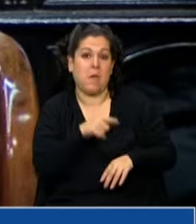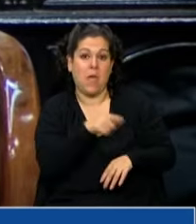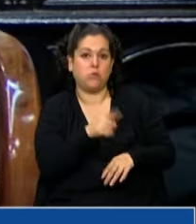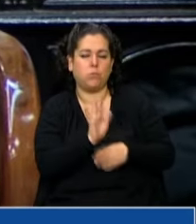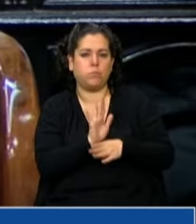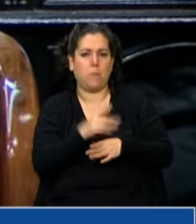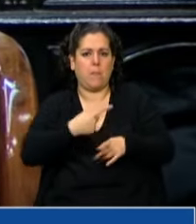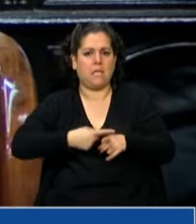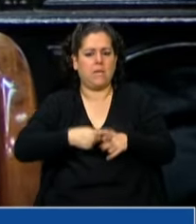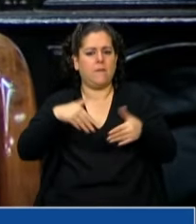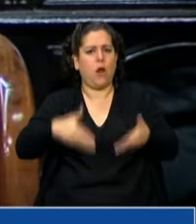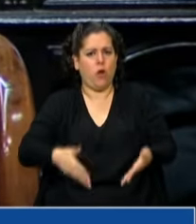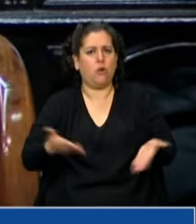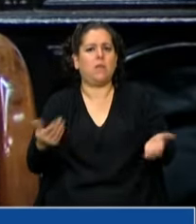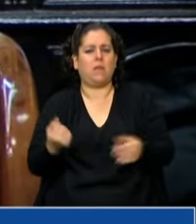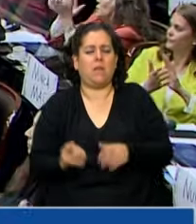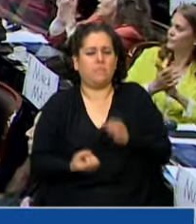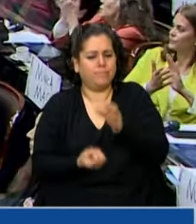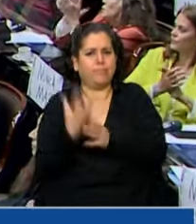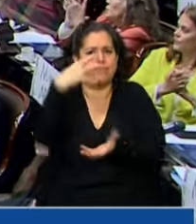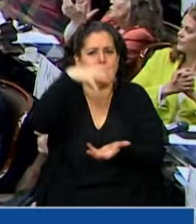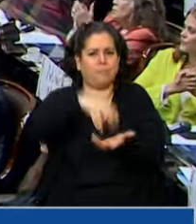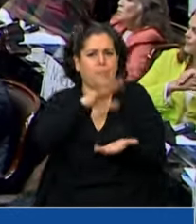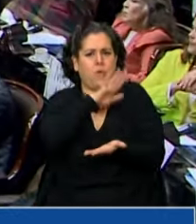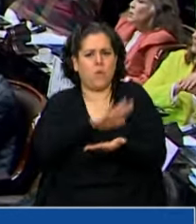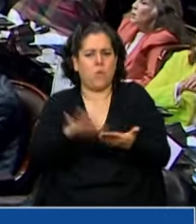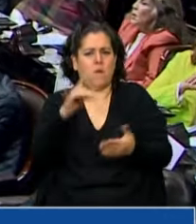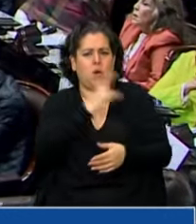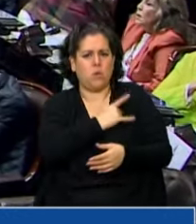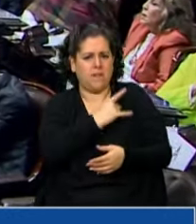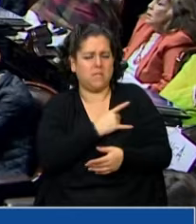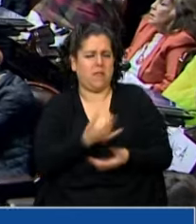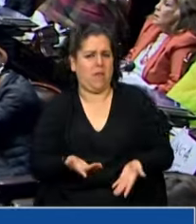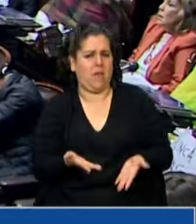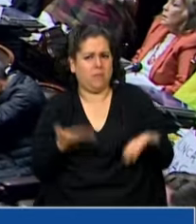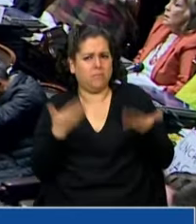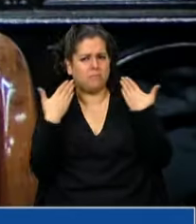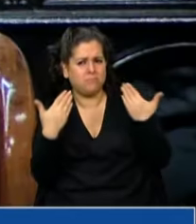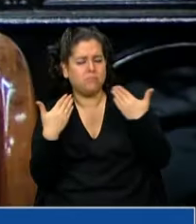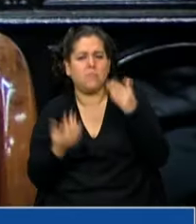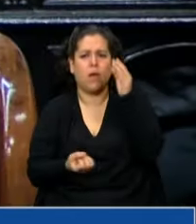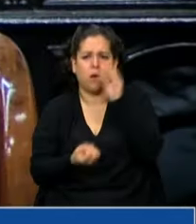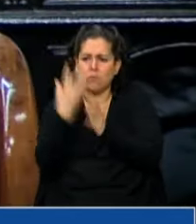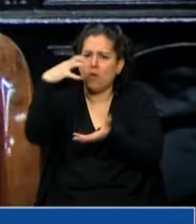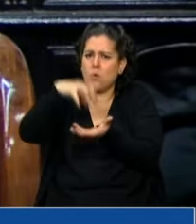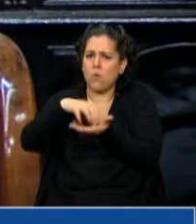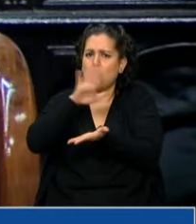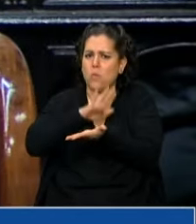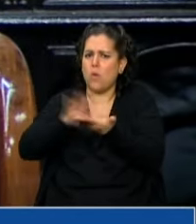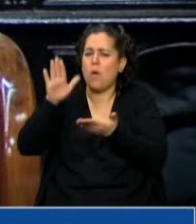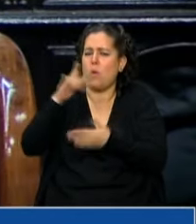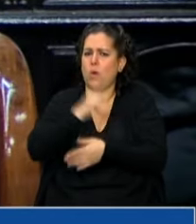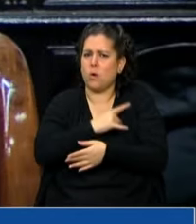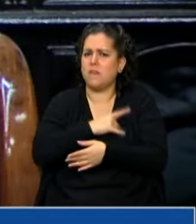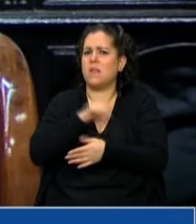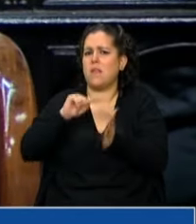Es para celebrar hoy la creación de nuevas universidades. Es para celebrar que se creen nuevas universidades también en la provincia